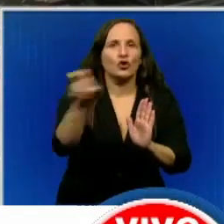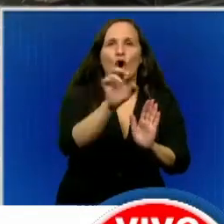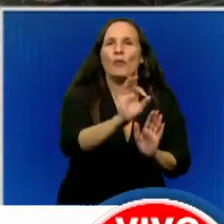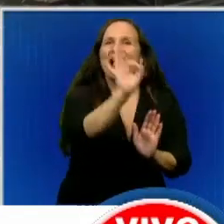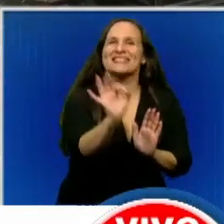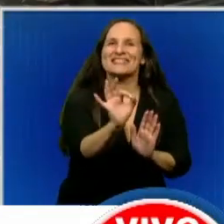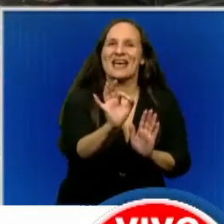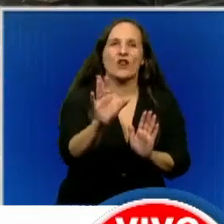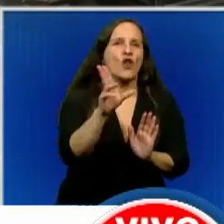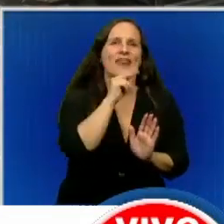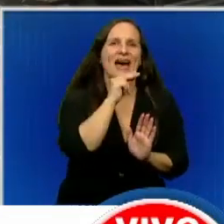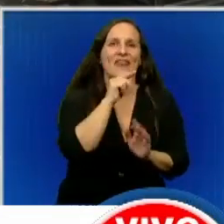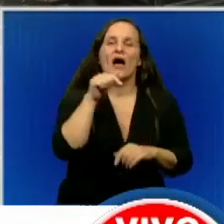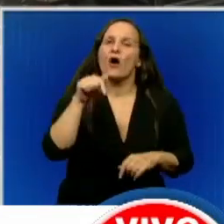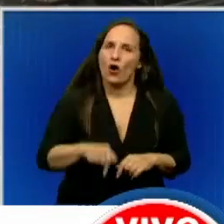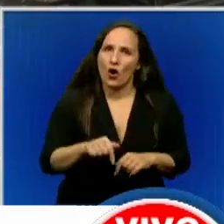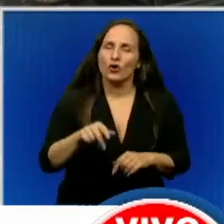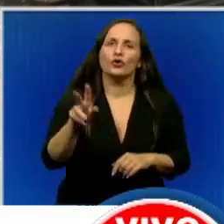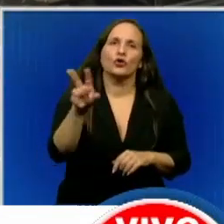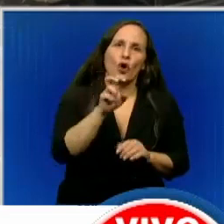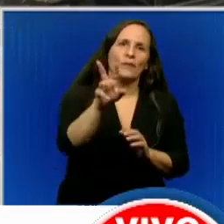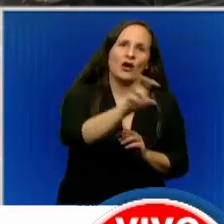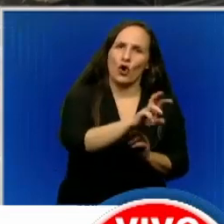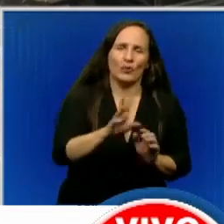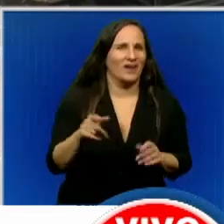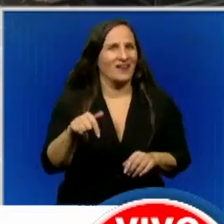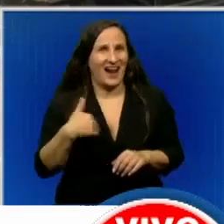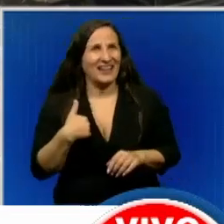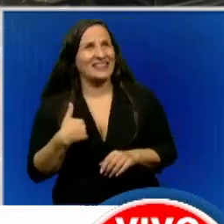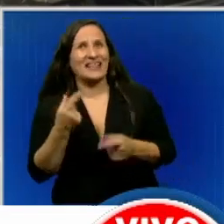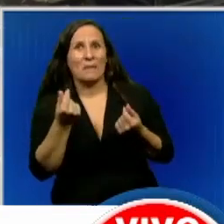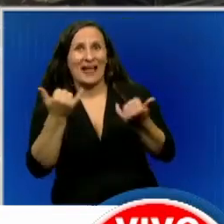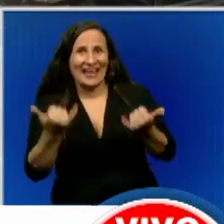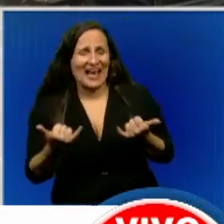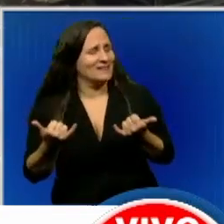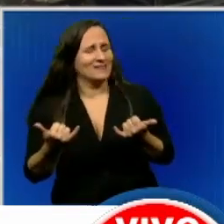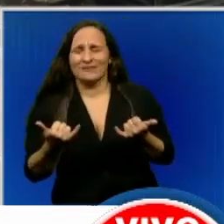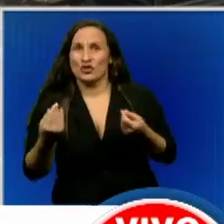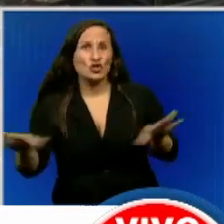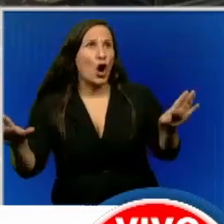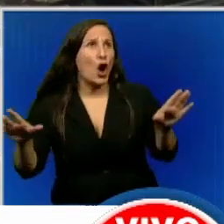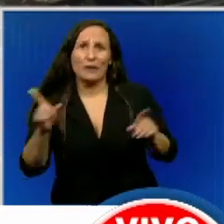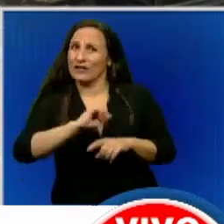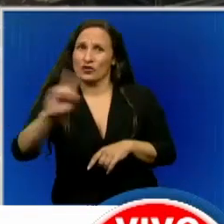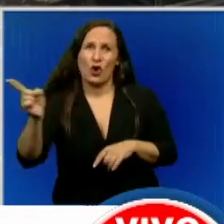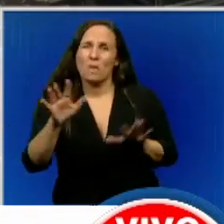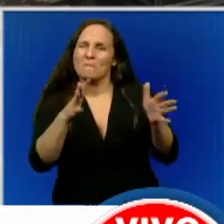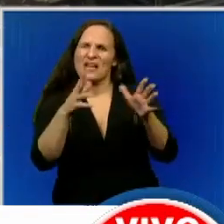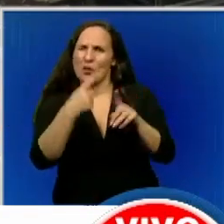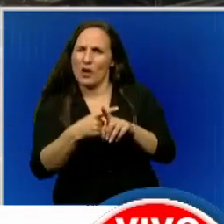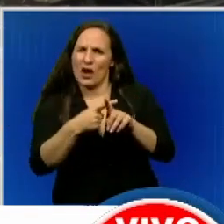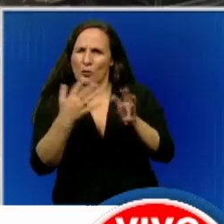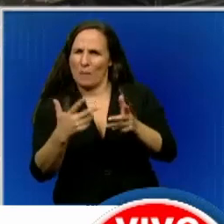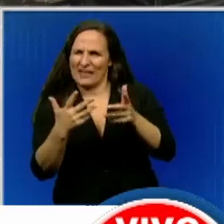nada. Hoy va a cobrar. ¿Nos sobra plata en la Argentina? No. Les voy a dar un cálculo matemático, aproximado